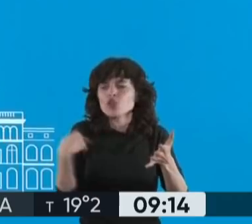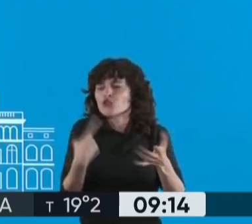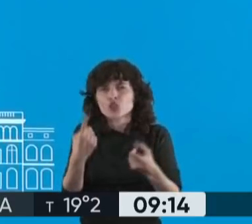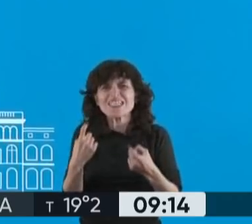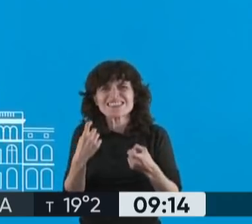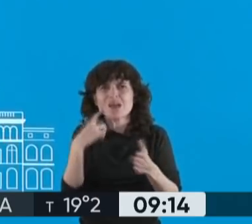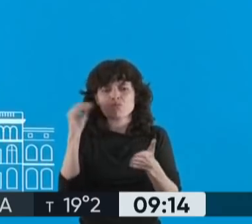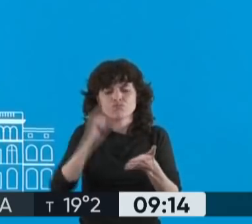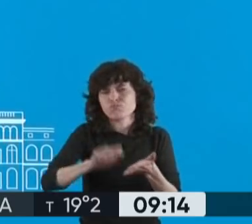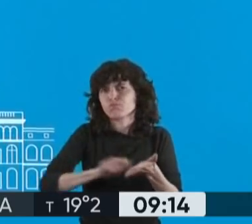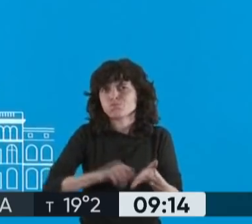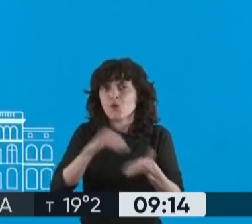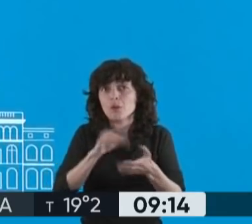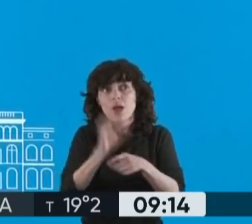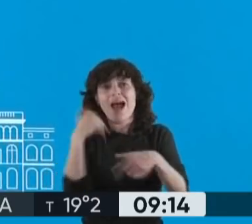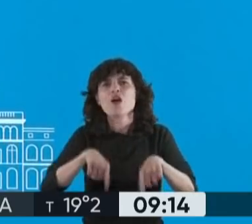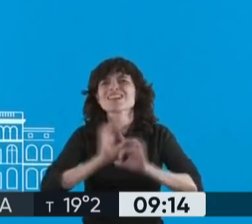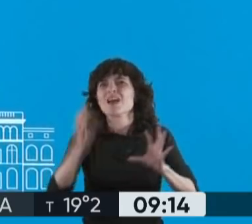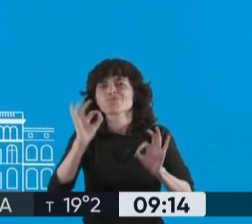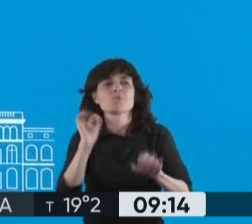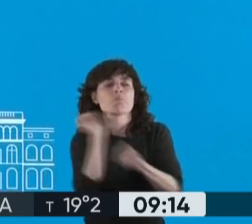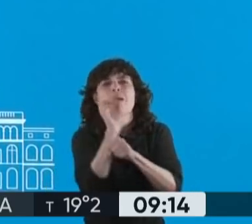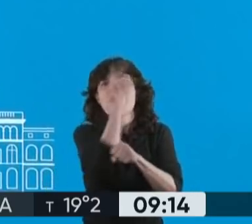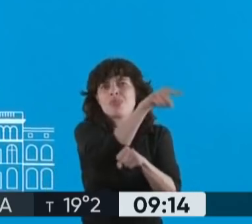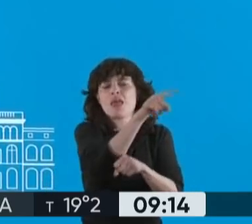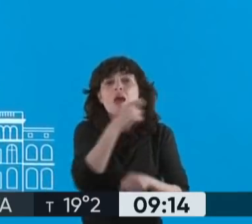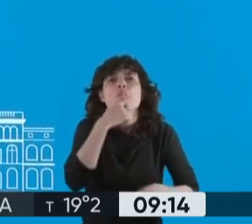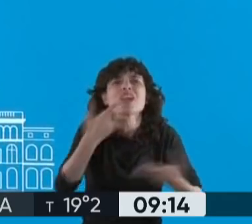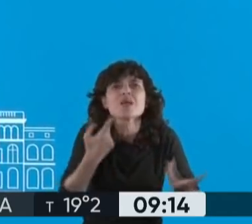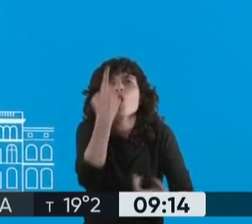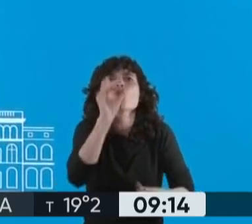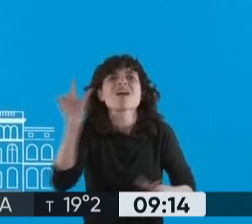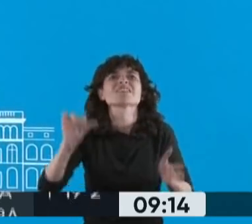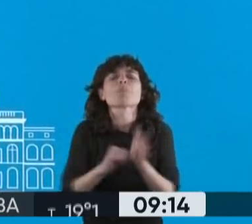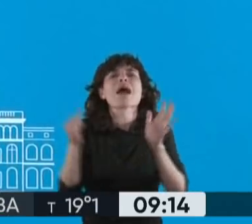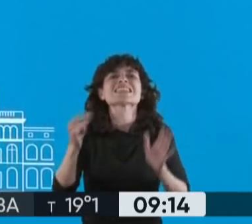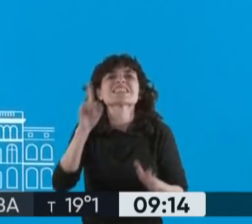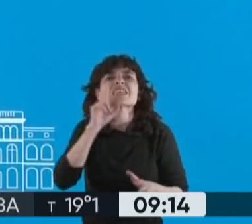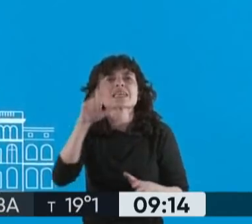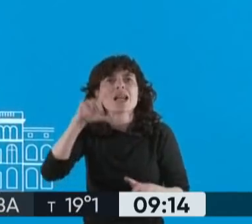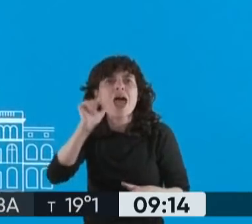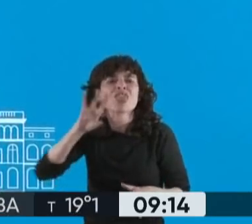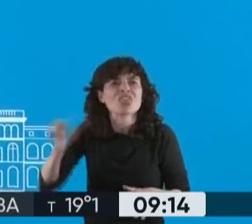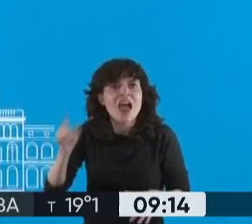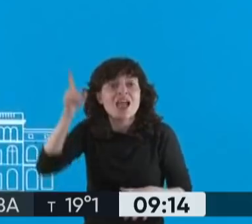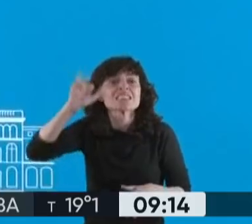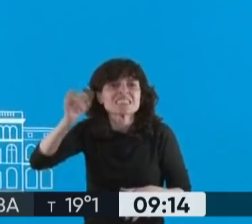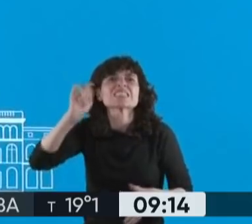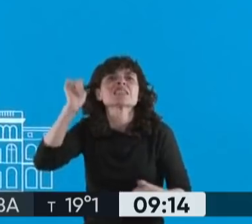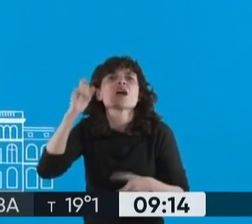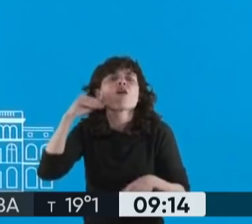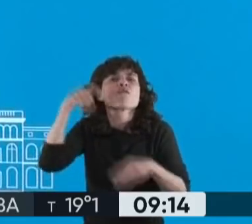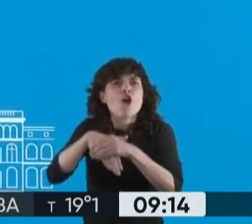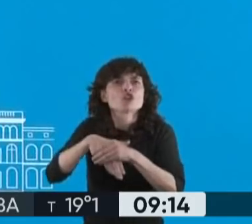es inédito, ustedes piensen que solamente en el mundo, una vez Irlanda votó un acuerdo con el Fondo Monetario Internacional y el primer país que pone